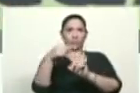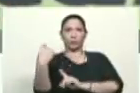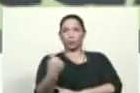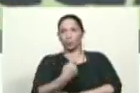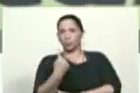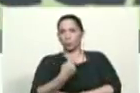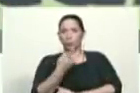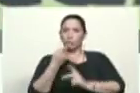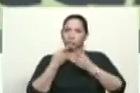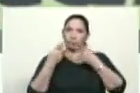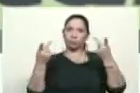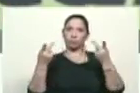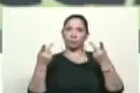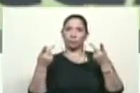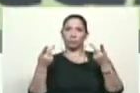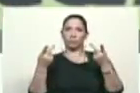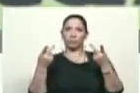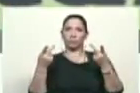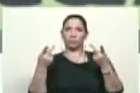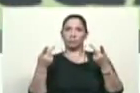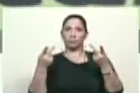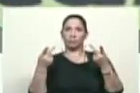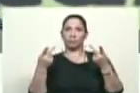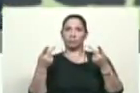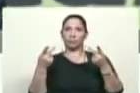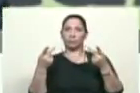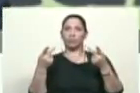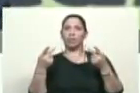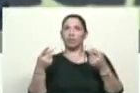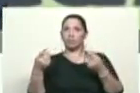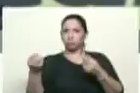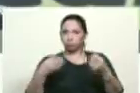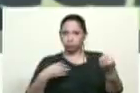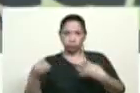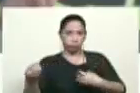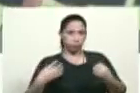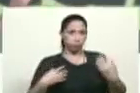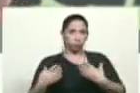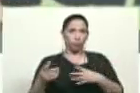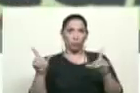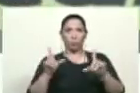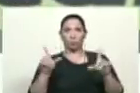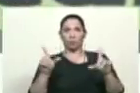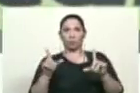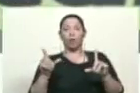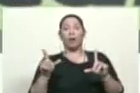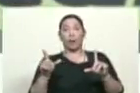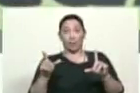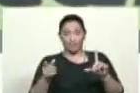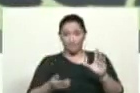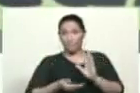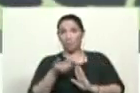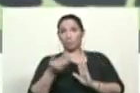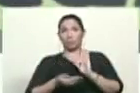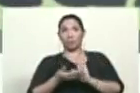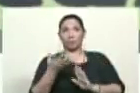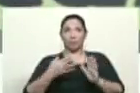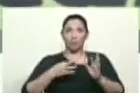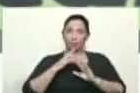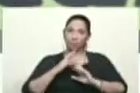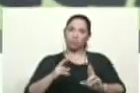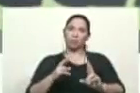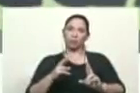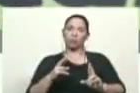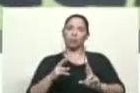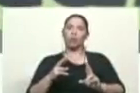las declaraciones y las manifestaciones a través de los medios de comunicación, que son muy importantes y, repito,